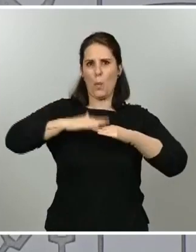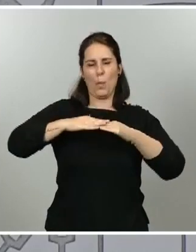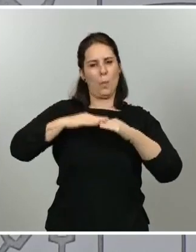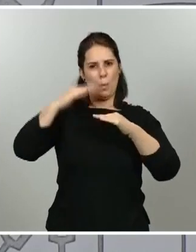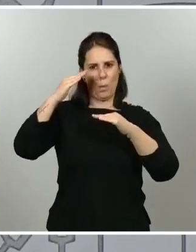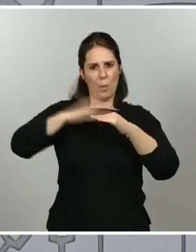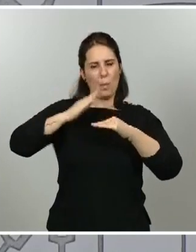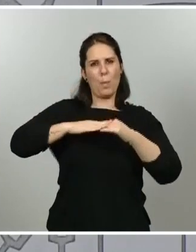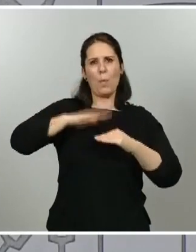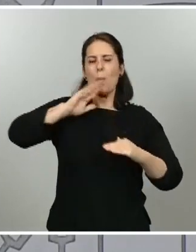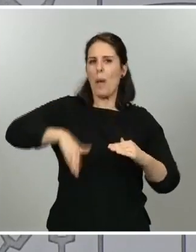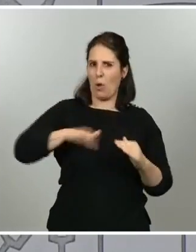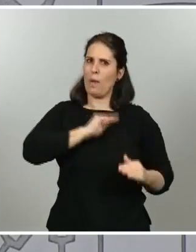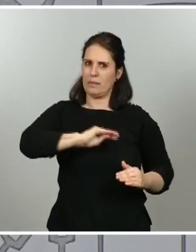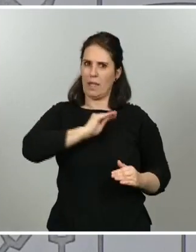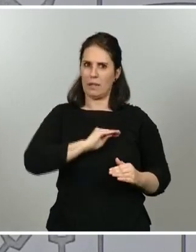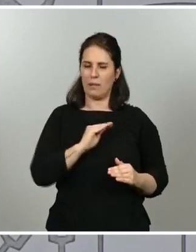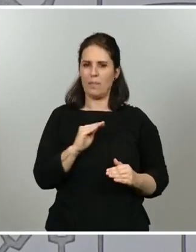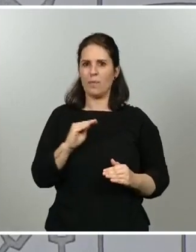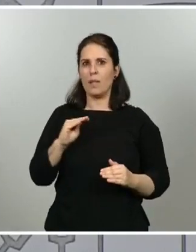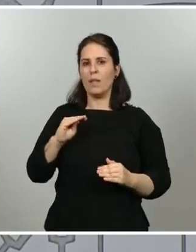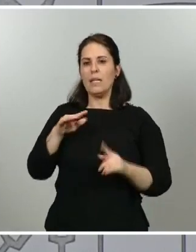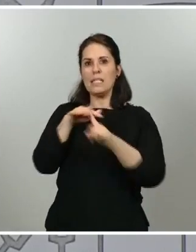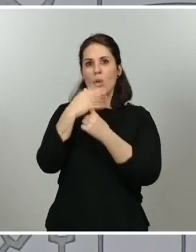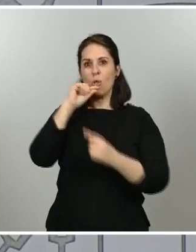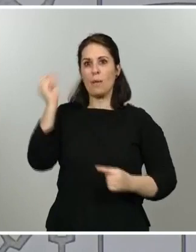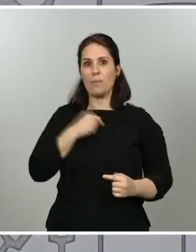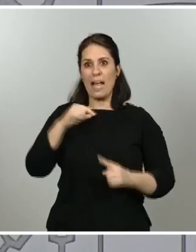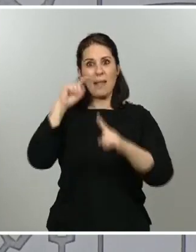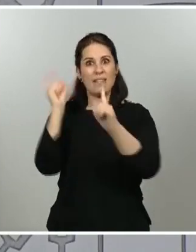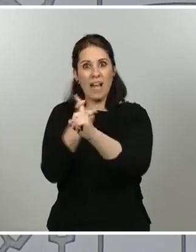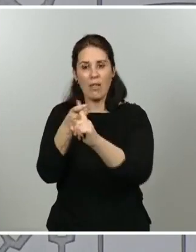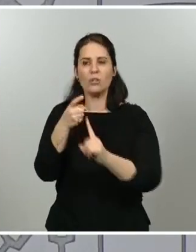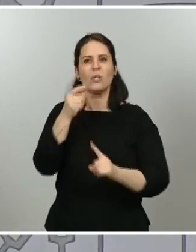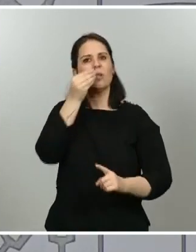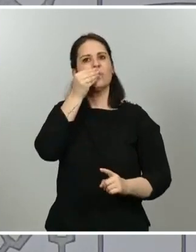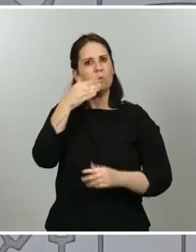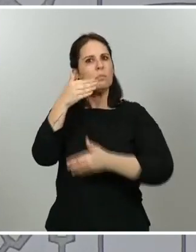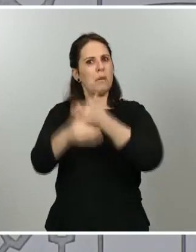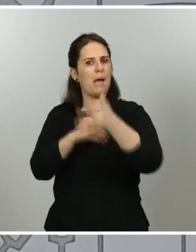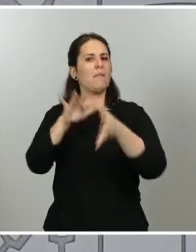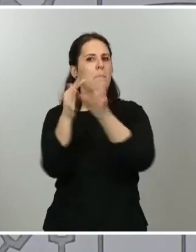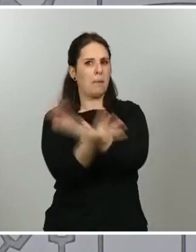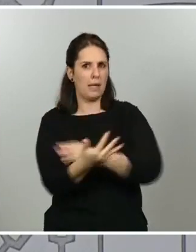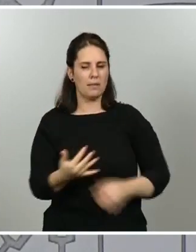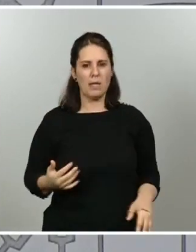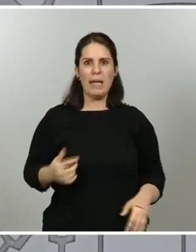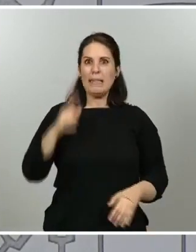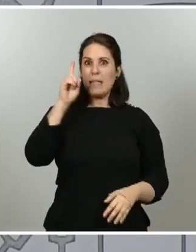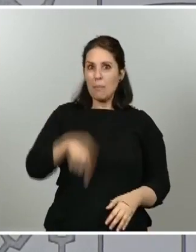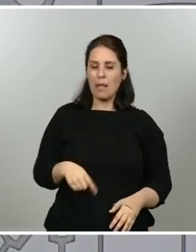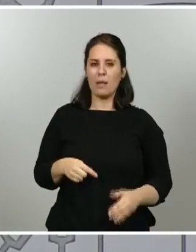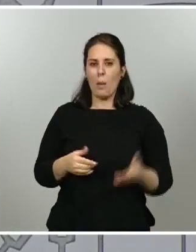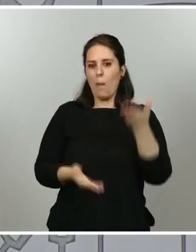que se tengan identificados es suficientemente buena. Tenemos que garantizar que hay unas capacidades de respuesta en caso de que se tenga que